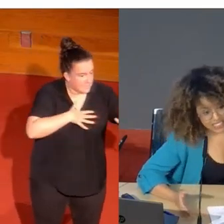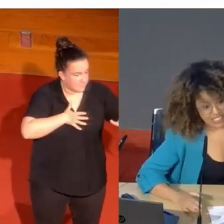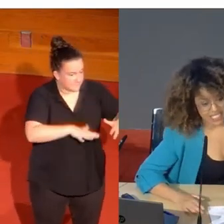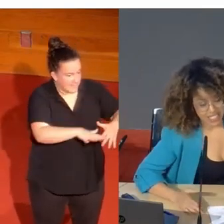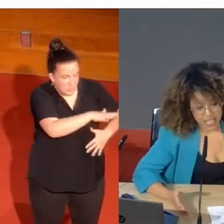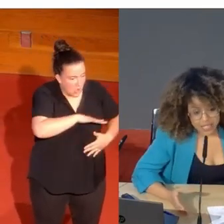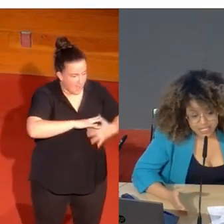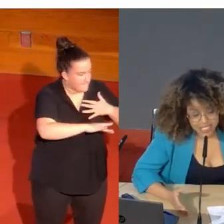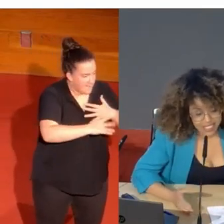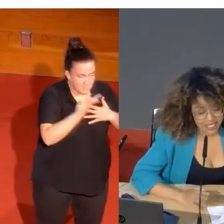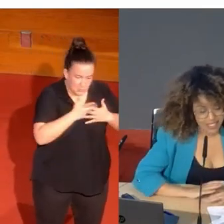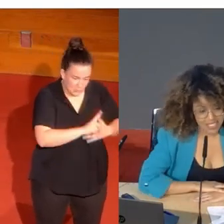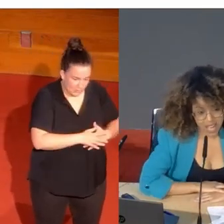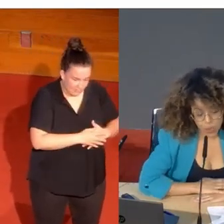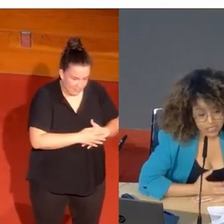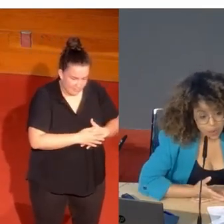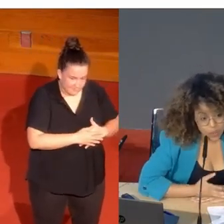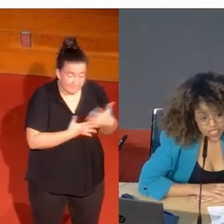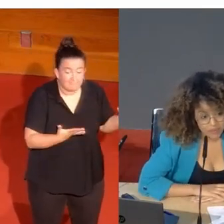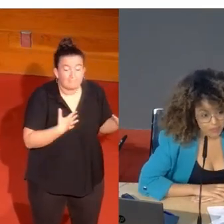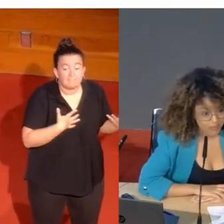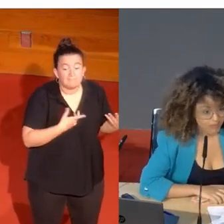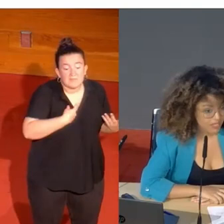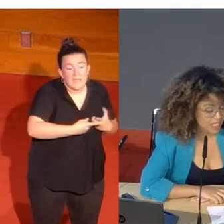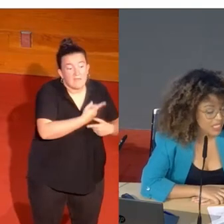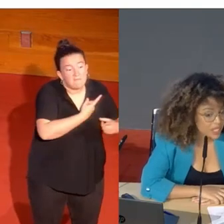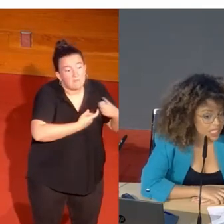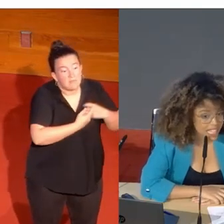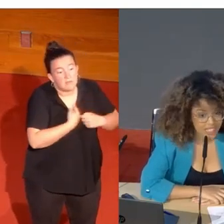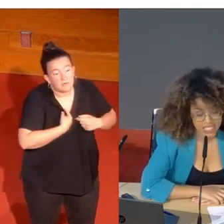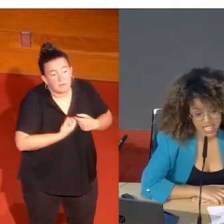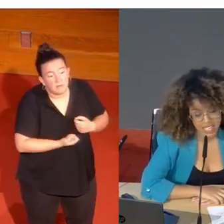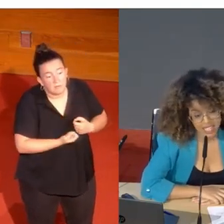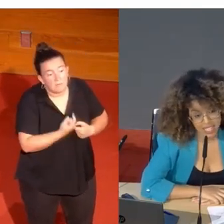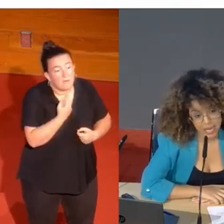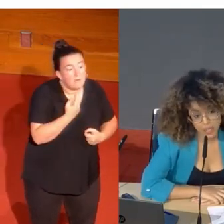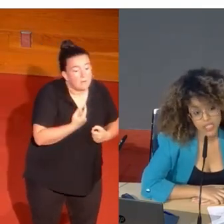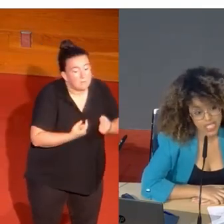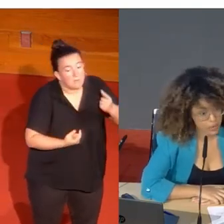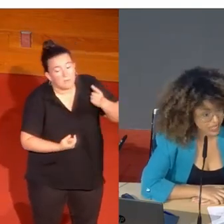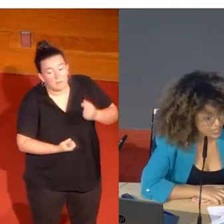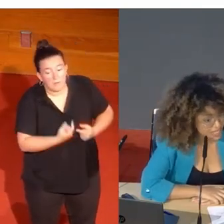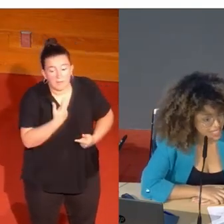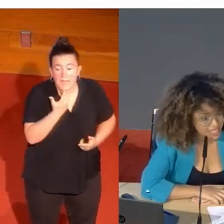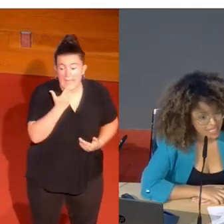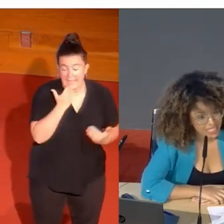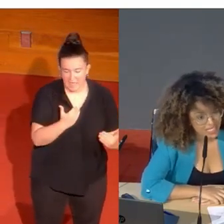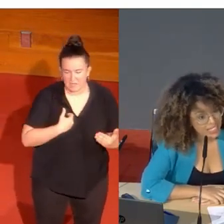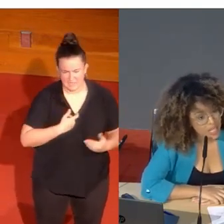Desde allí desgraciadamente es a cuenta gota eh gracias a a a as